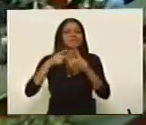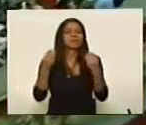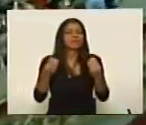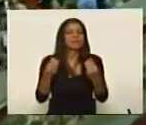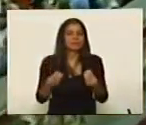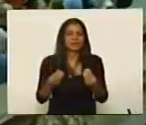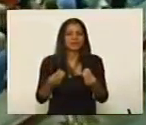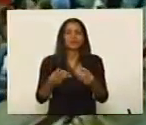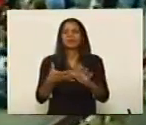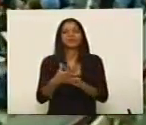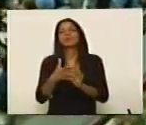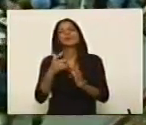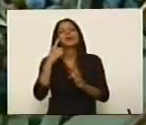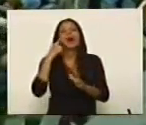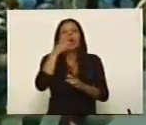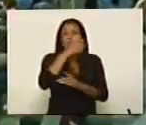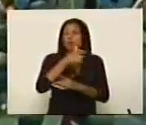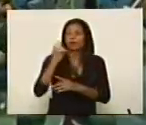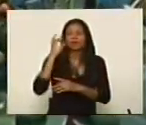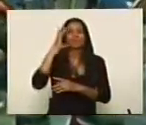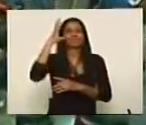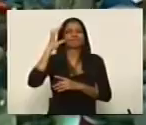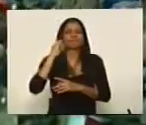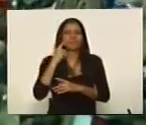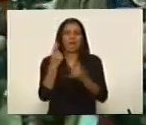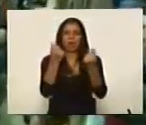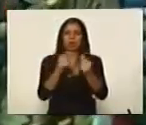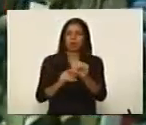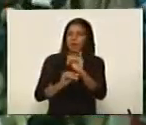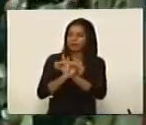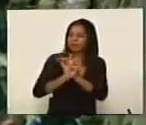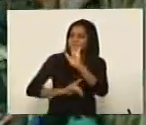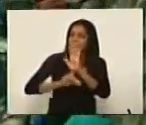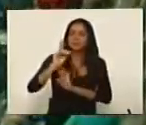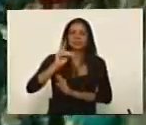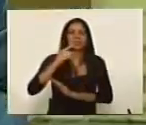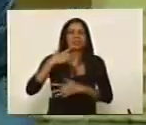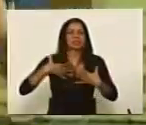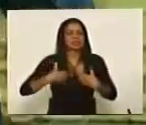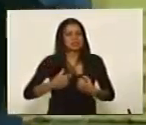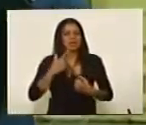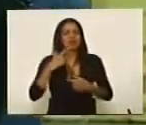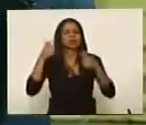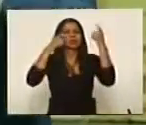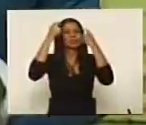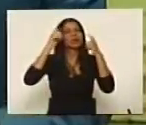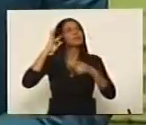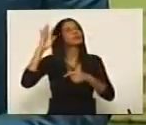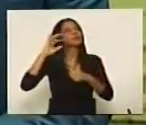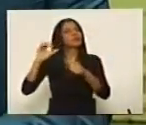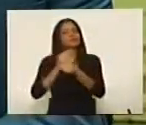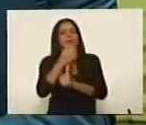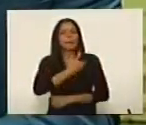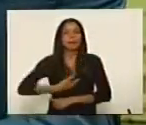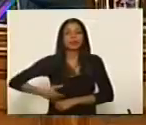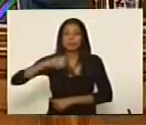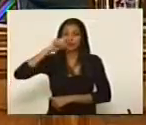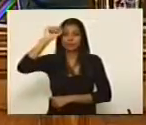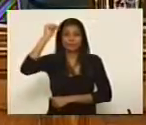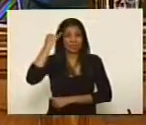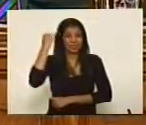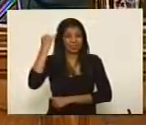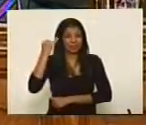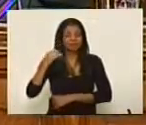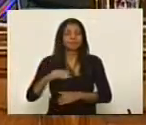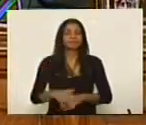poderes creadores del pueblo con una economía más sana, más eficiente, como la soñó el comandante Chávez y como la planteó el presidente Nicolás Maduro.